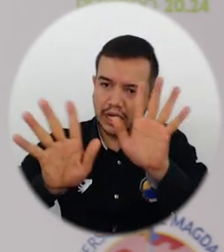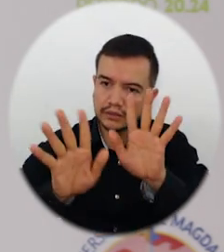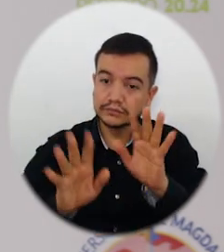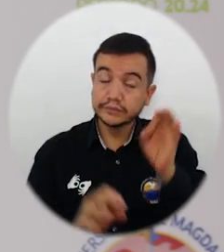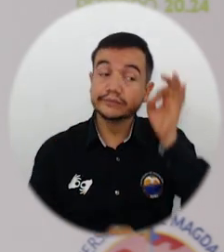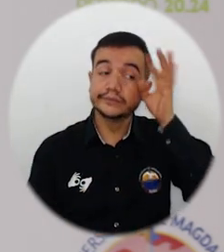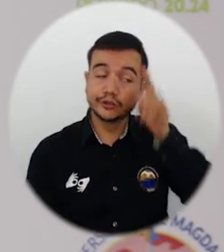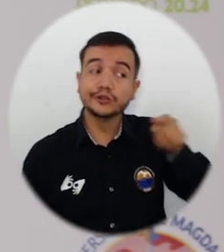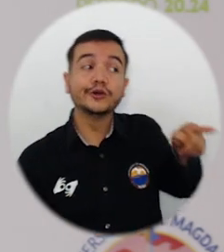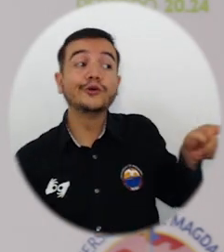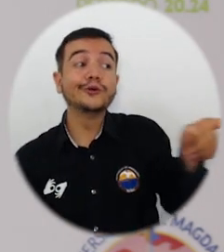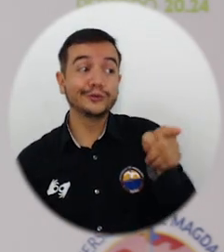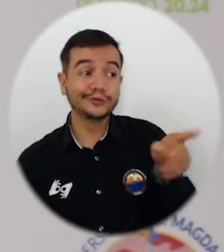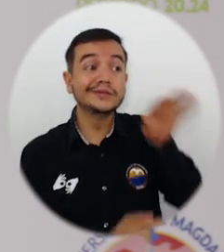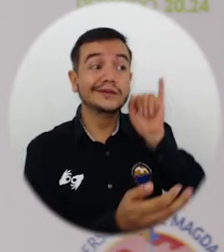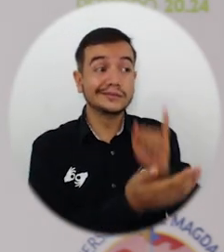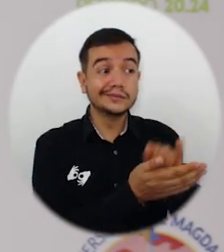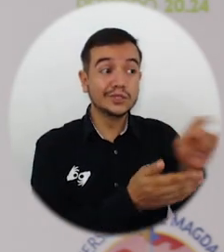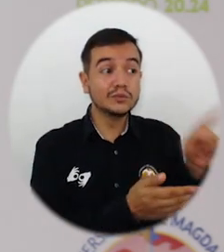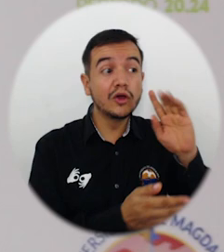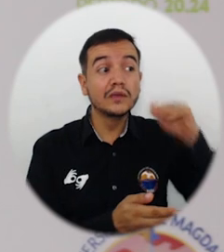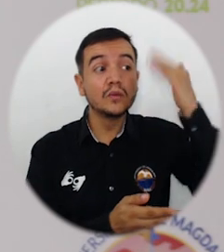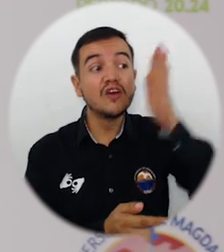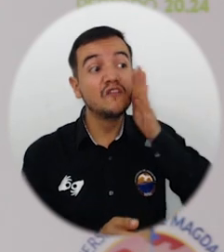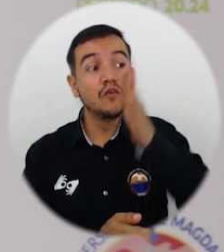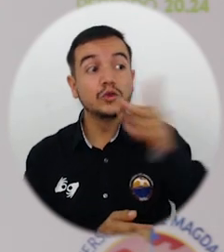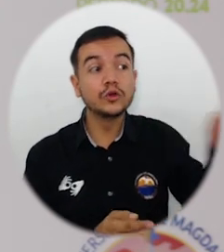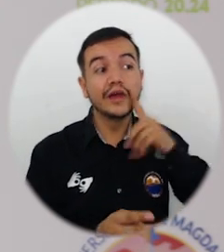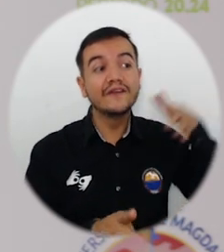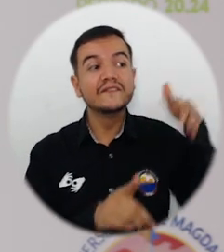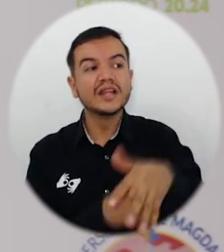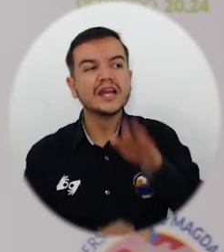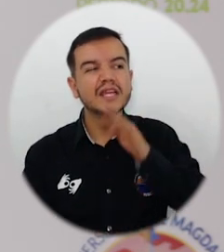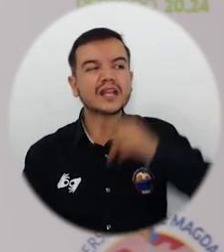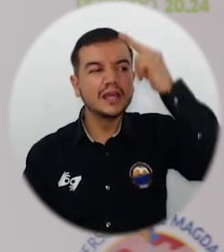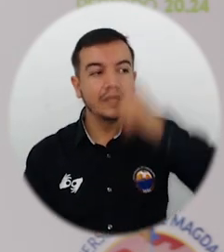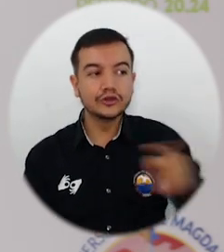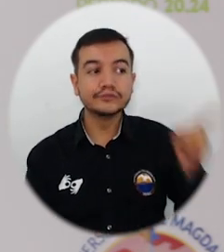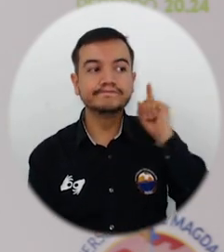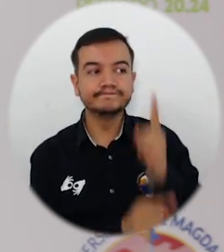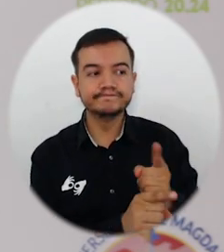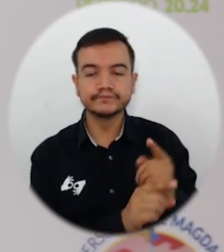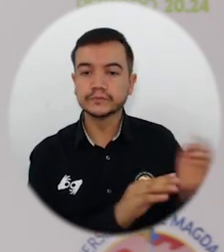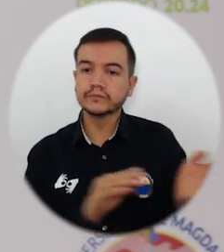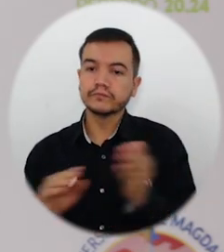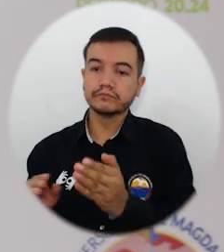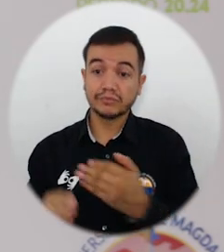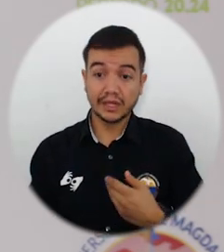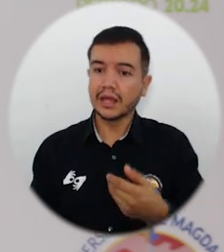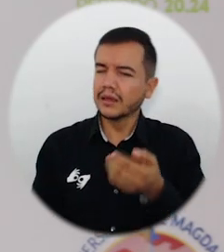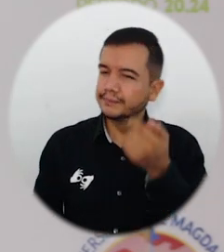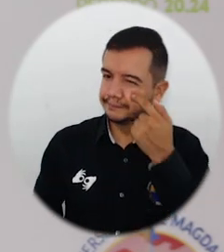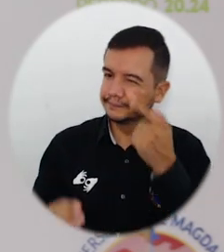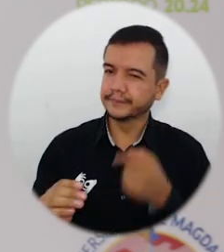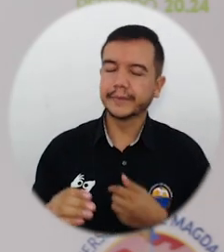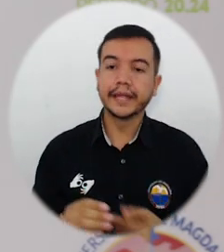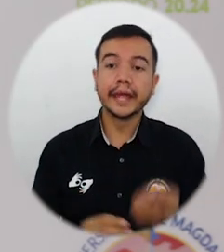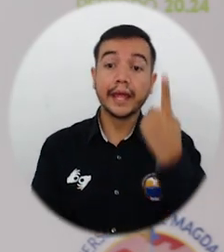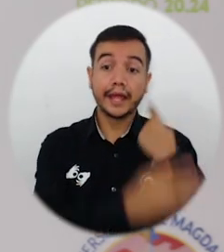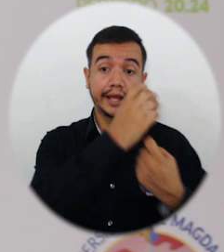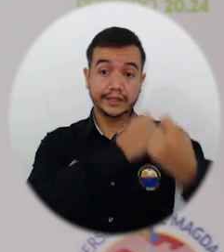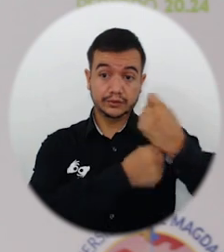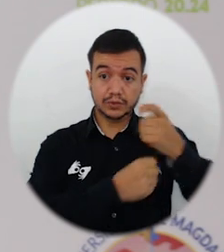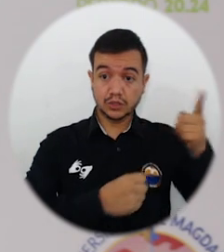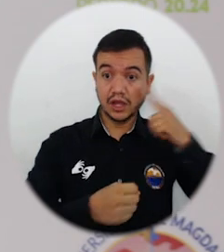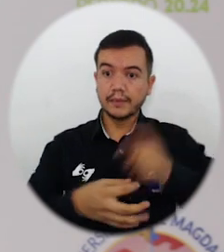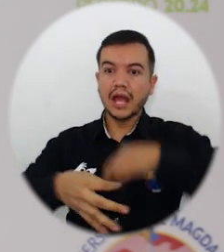condición. Es tan evidente el sesgo político en esa decisión que el año pasado, cuando era la consulta, sí se aportaron recursos para